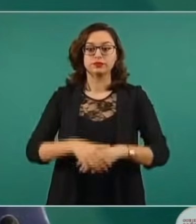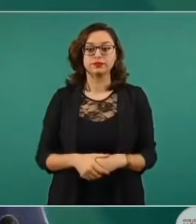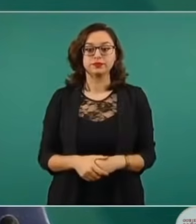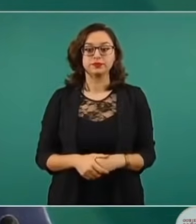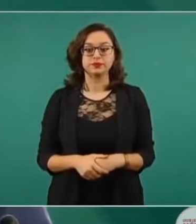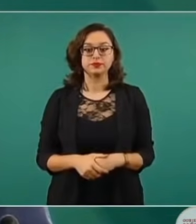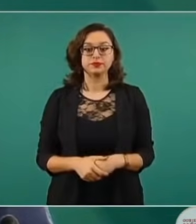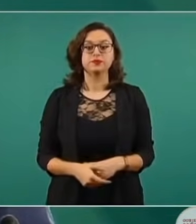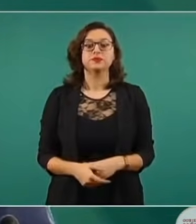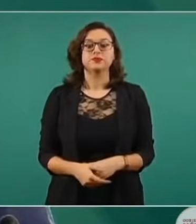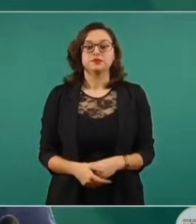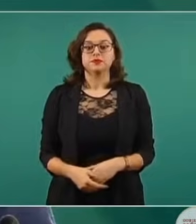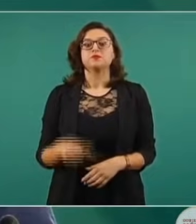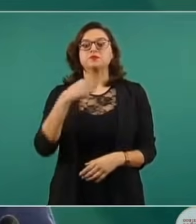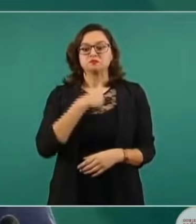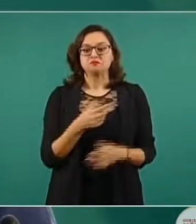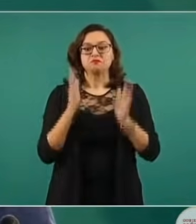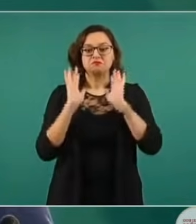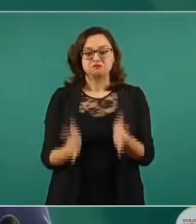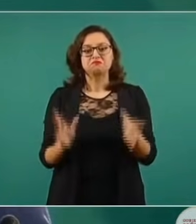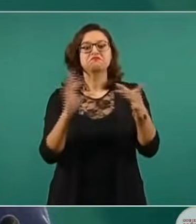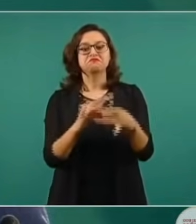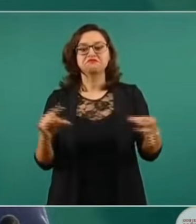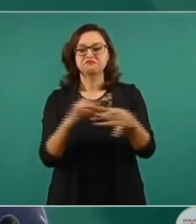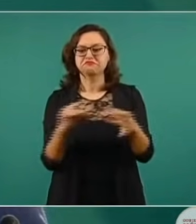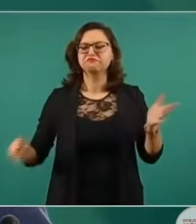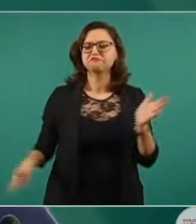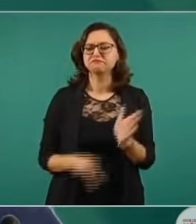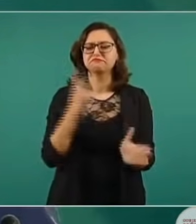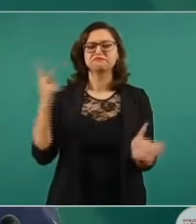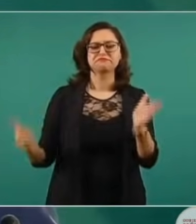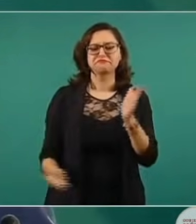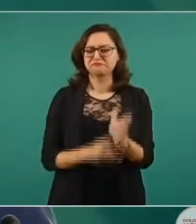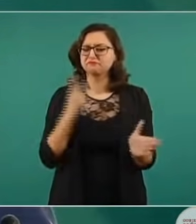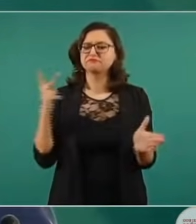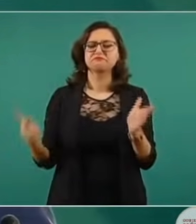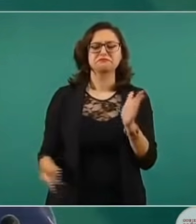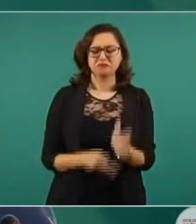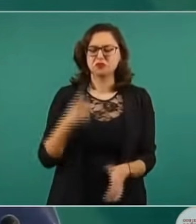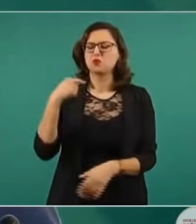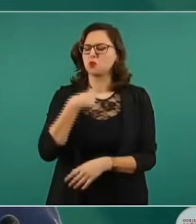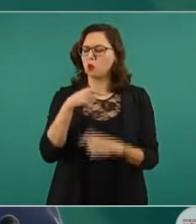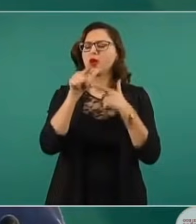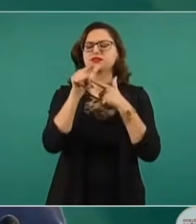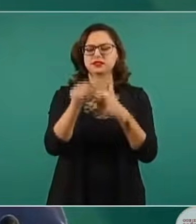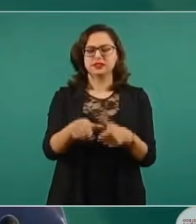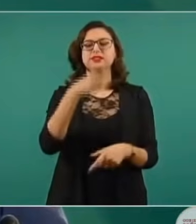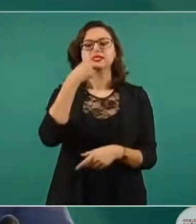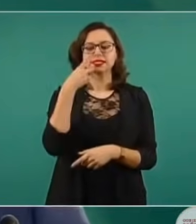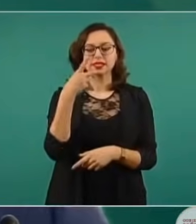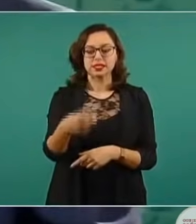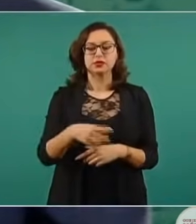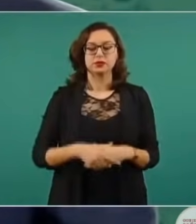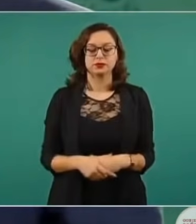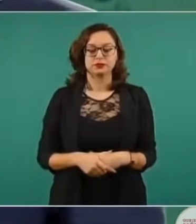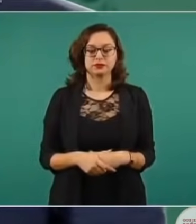Ya lo he dicho y lo voy a seguir mencionando, porque además ellos,